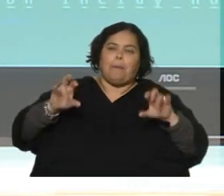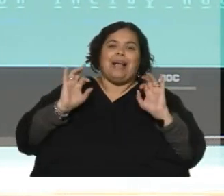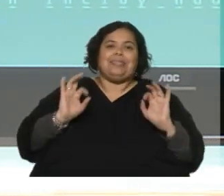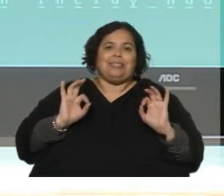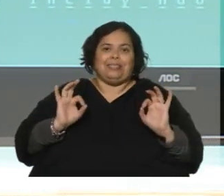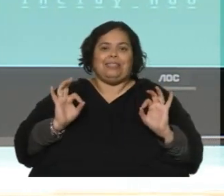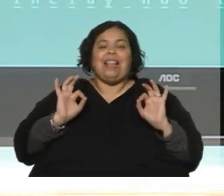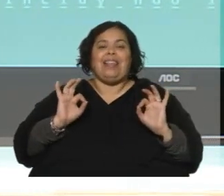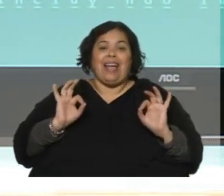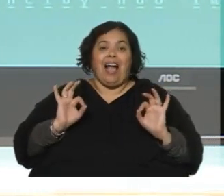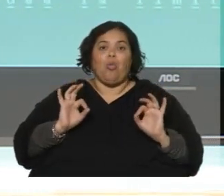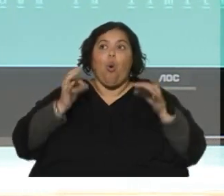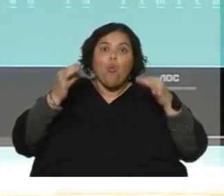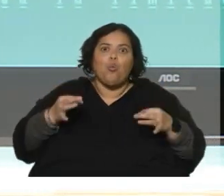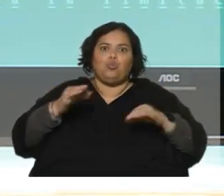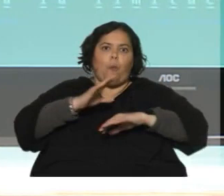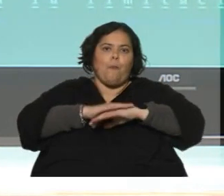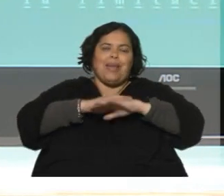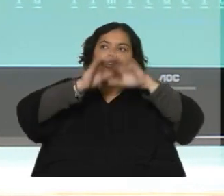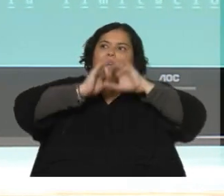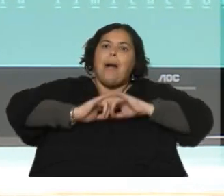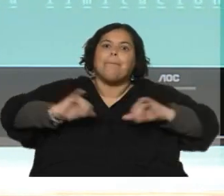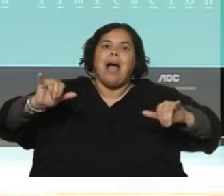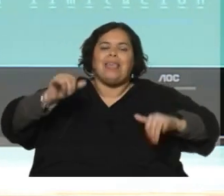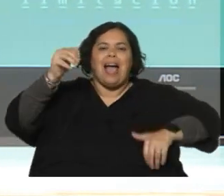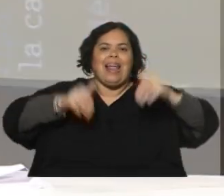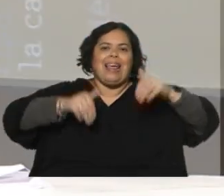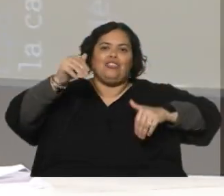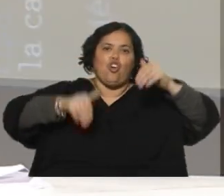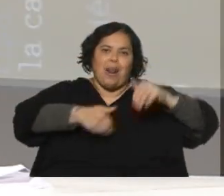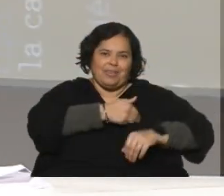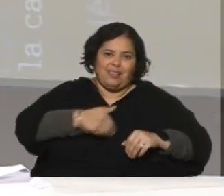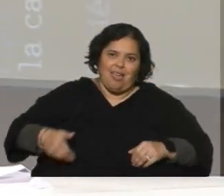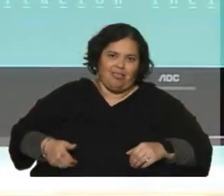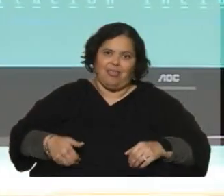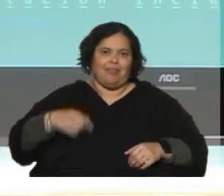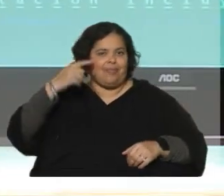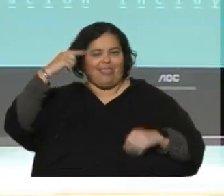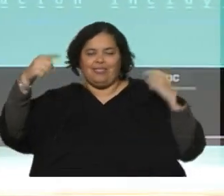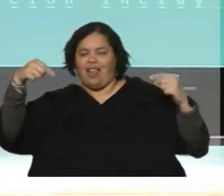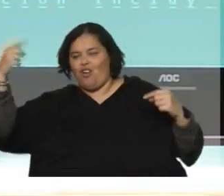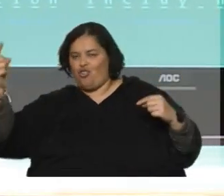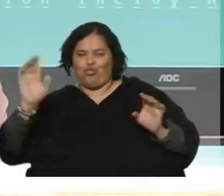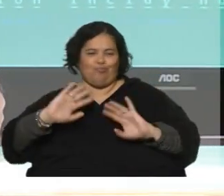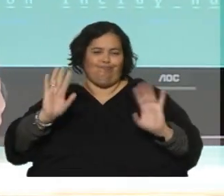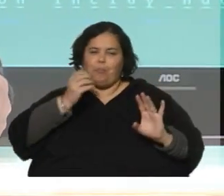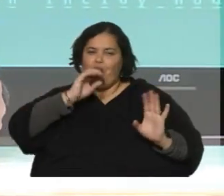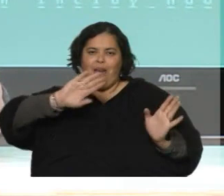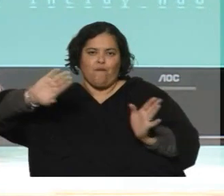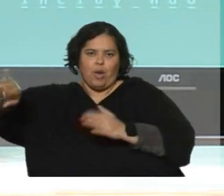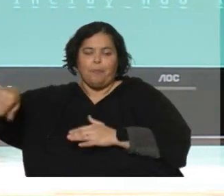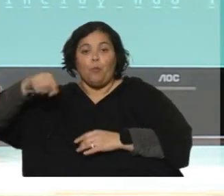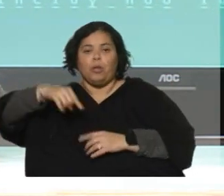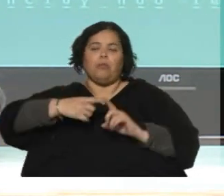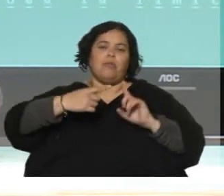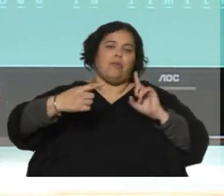campaña electoral Sería complejizarla mucho distrae y además en este extenso ciclo electoral